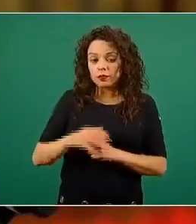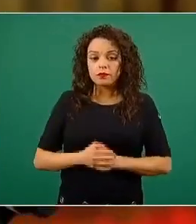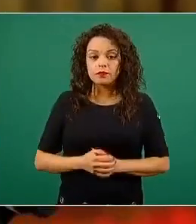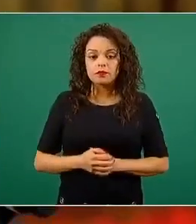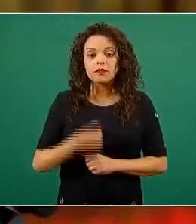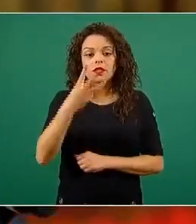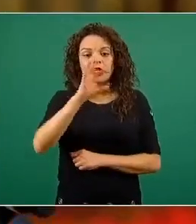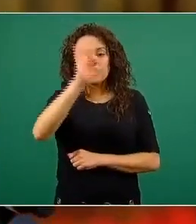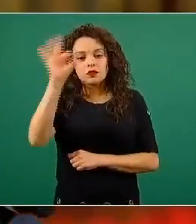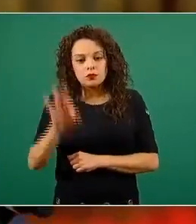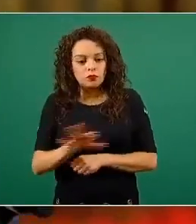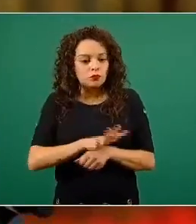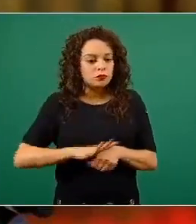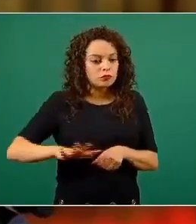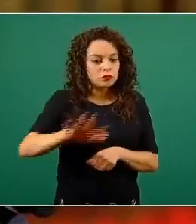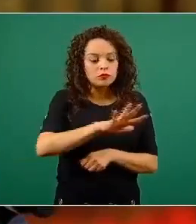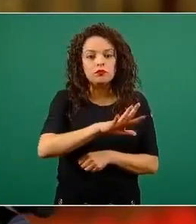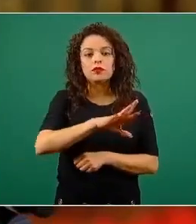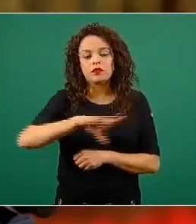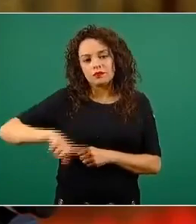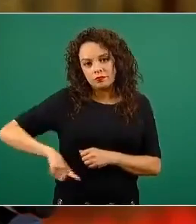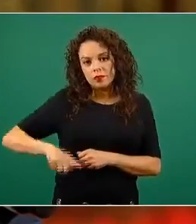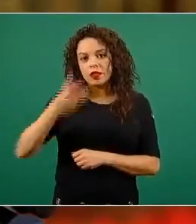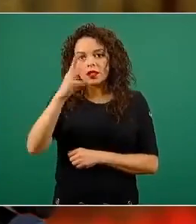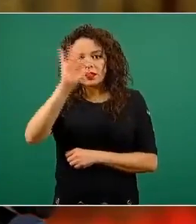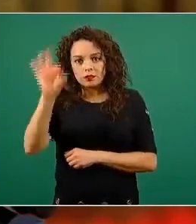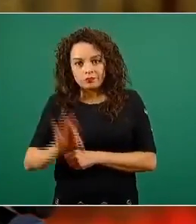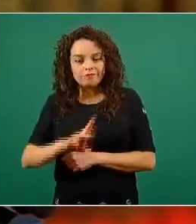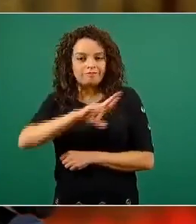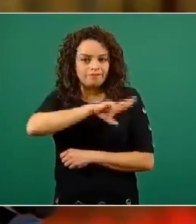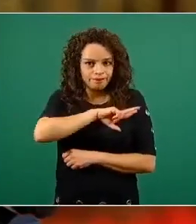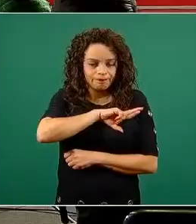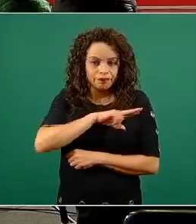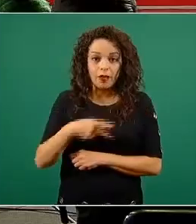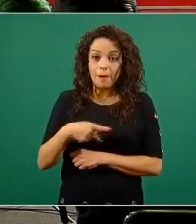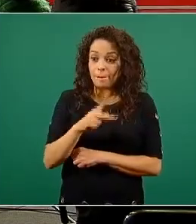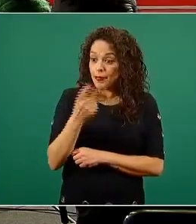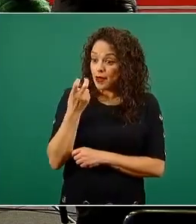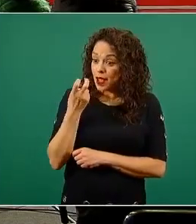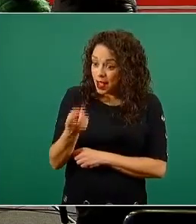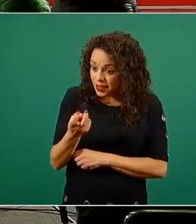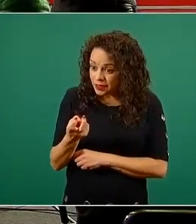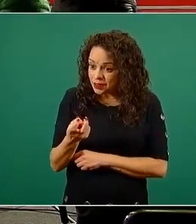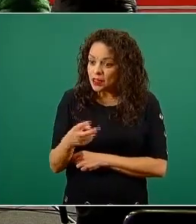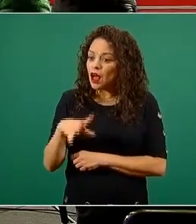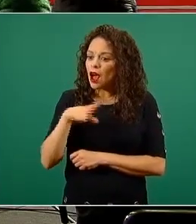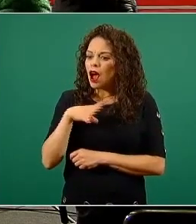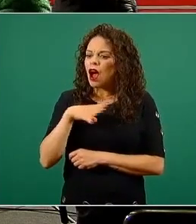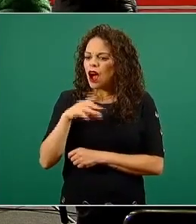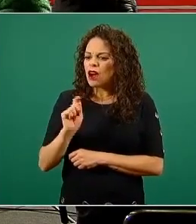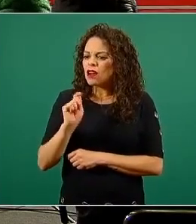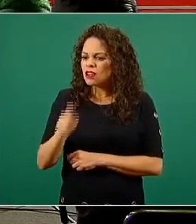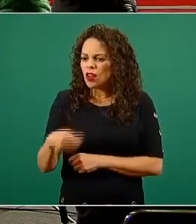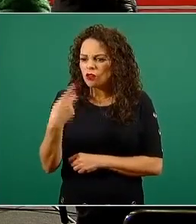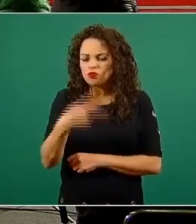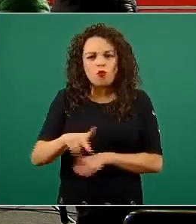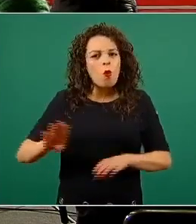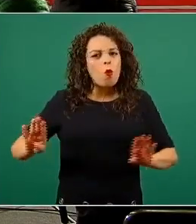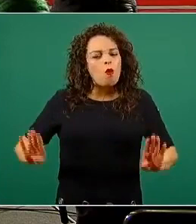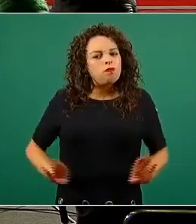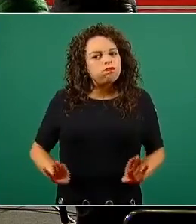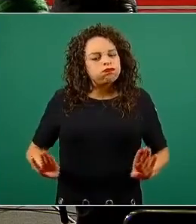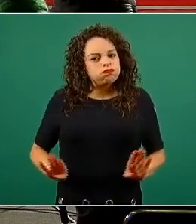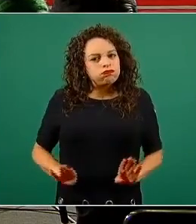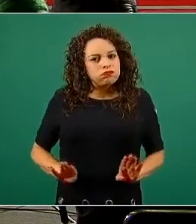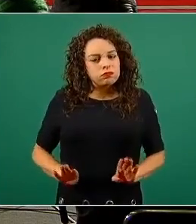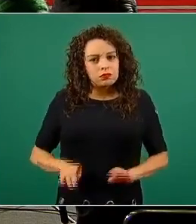público, 3% el sector privado. Pero ahí se produce un elemento o una característica que hace